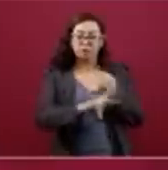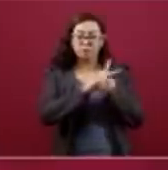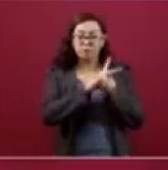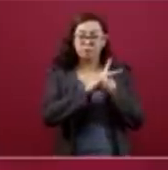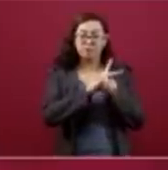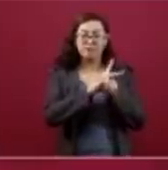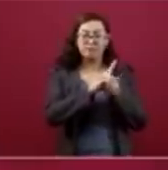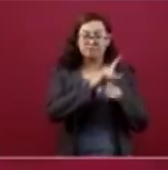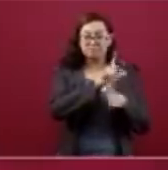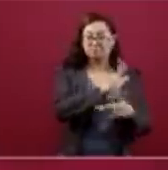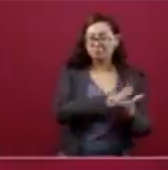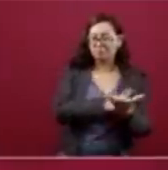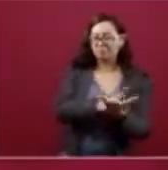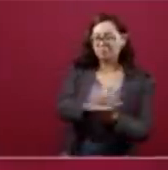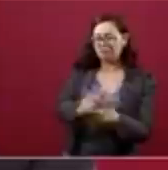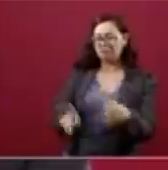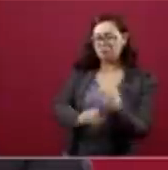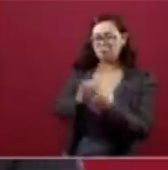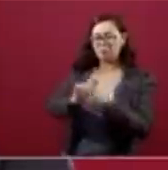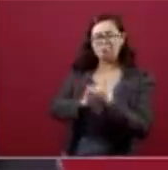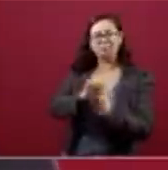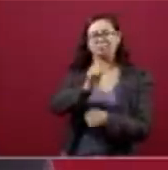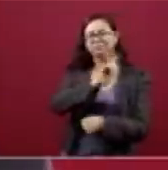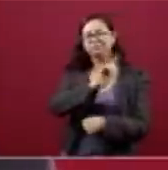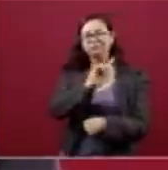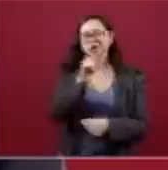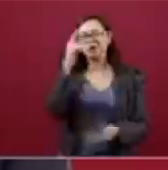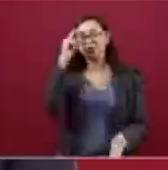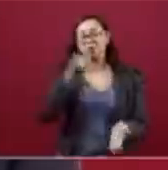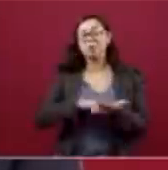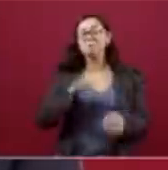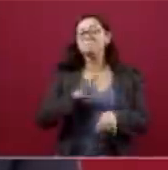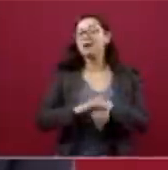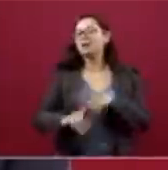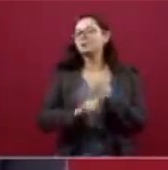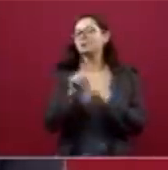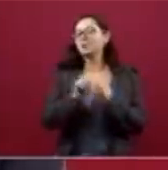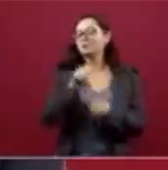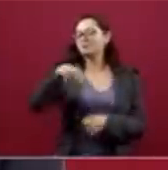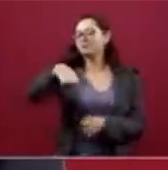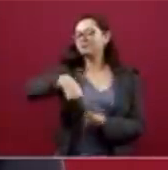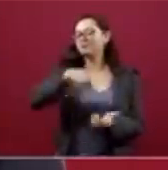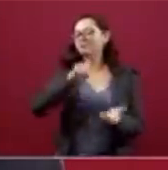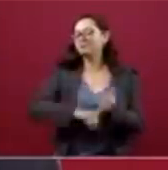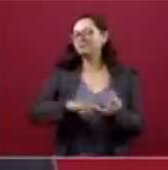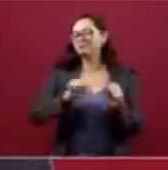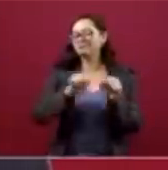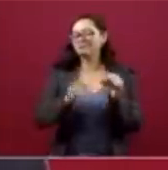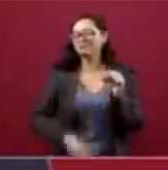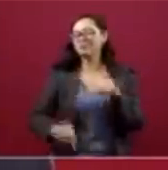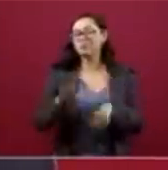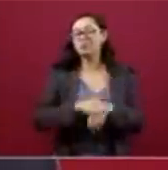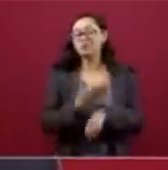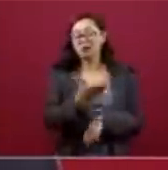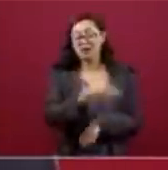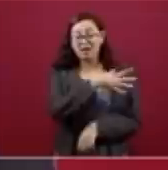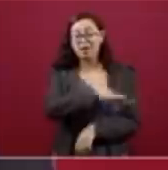sino al interior, porque el general Mujica era un hombre con convicciones. Pero